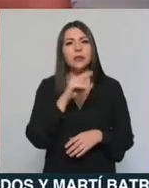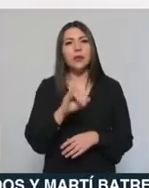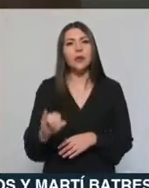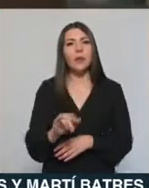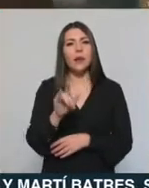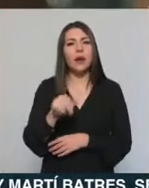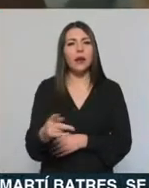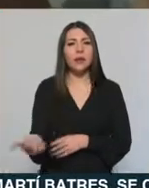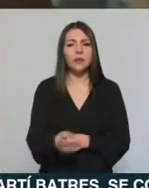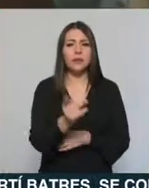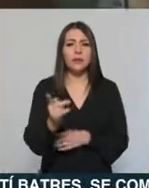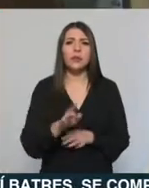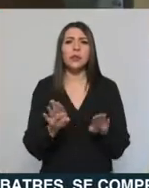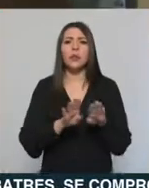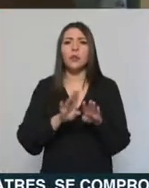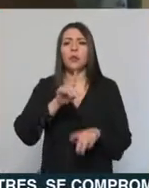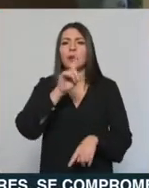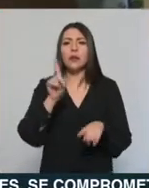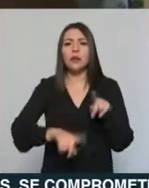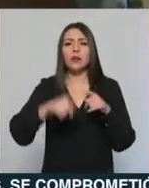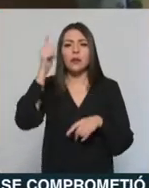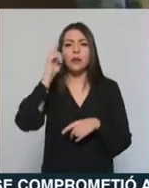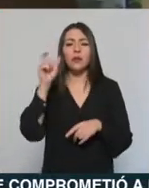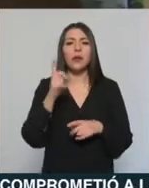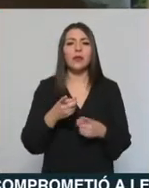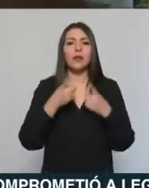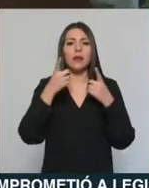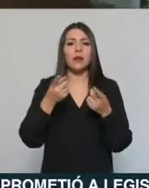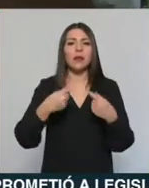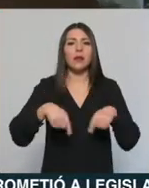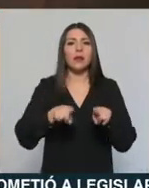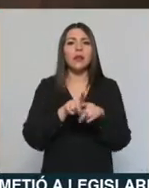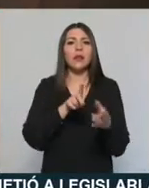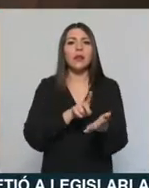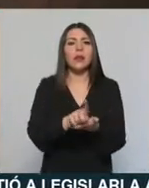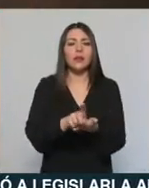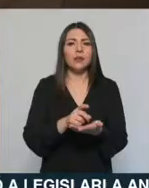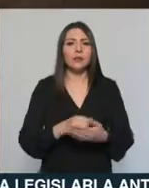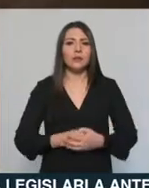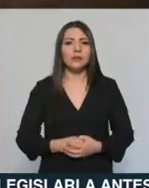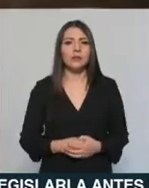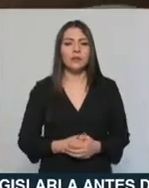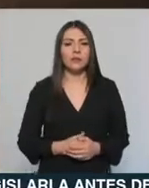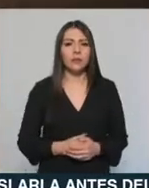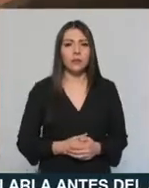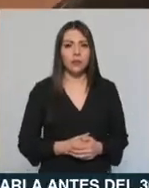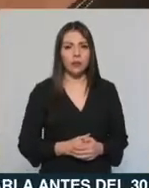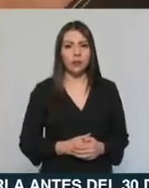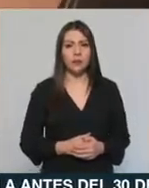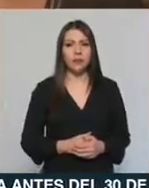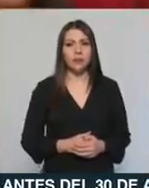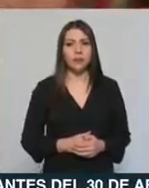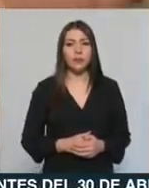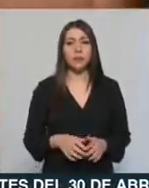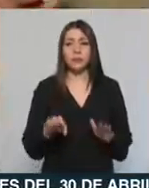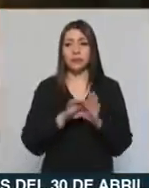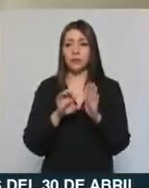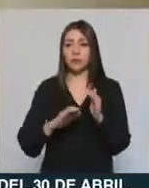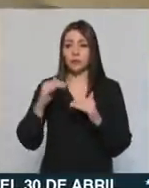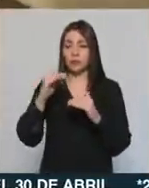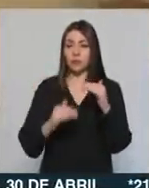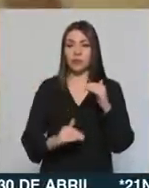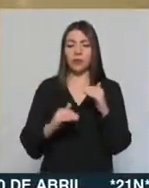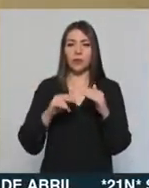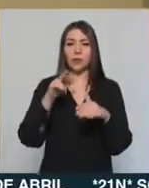motivo legal para retirar la pensión una vez asignada conforme a derecho? En el caso de los menores de edad,